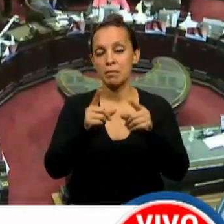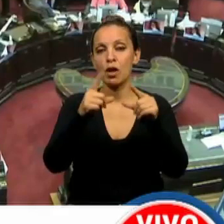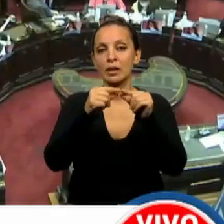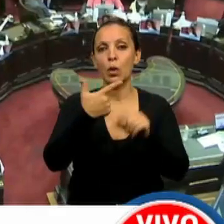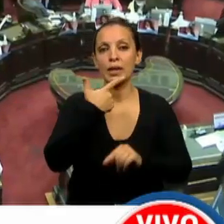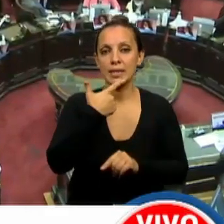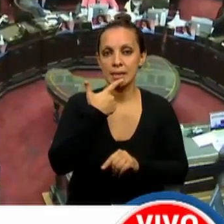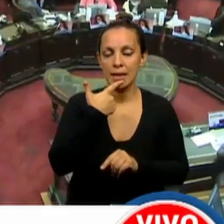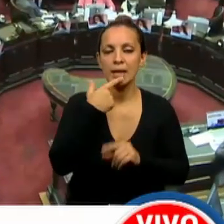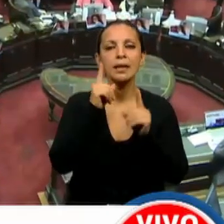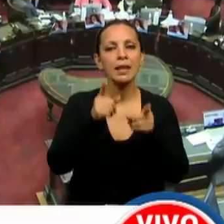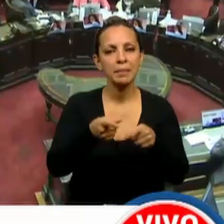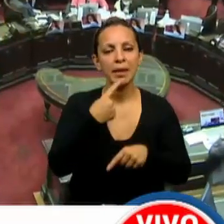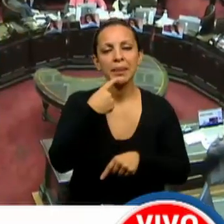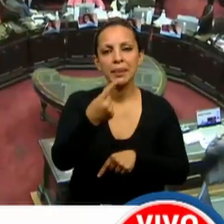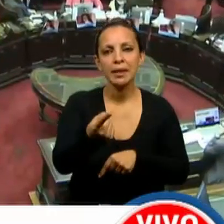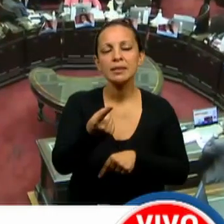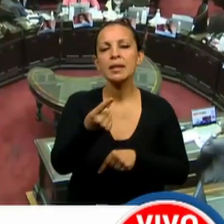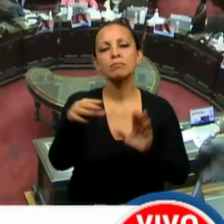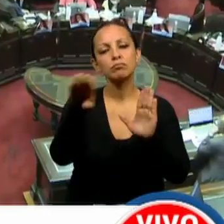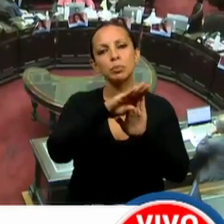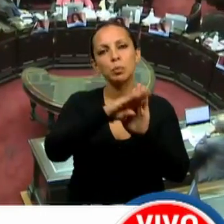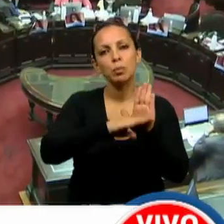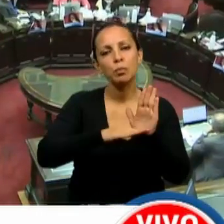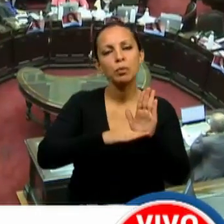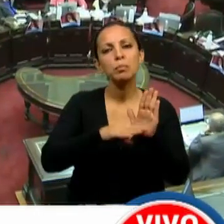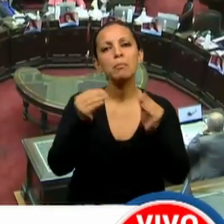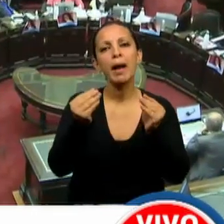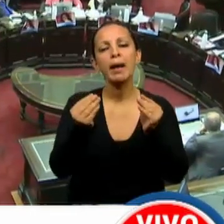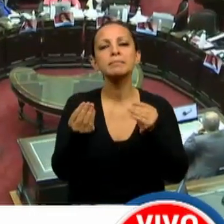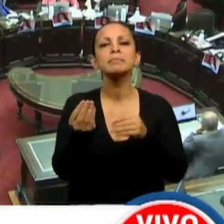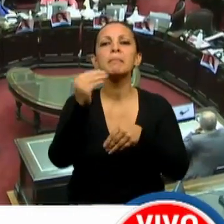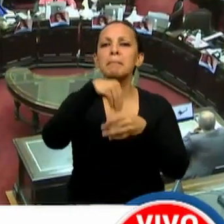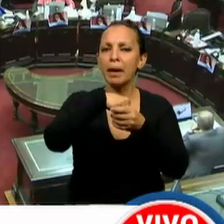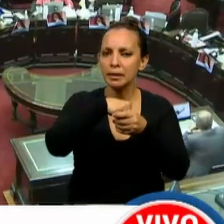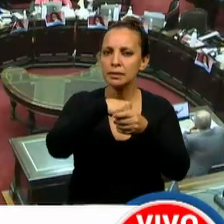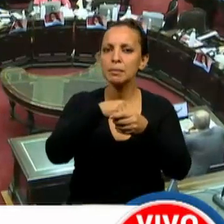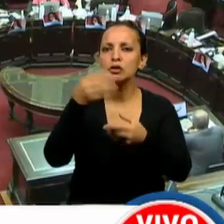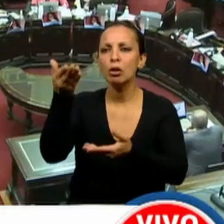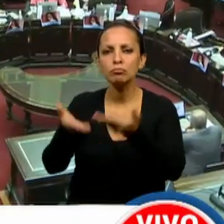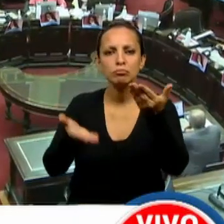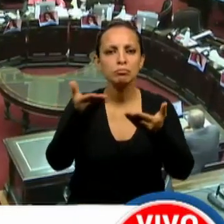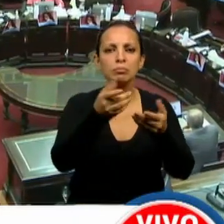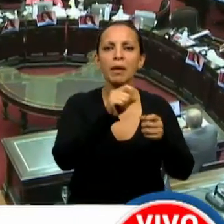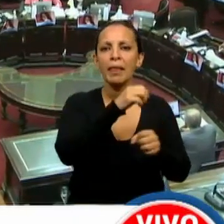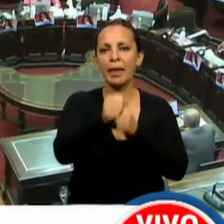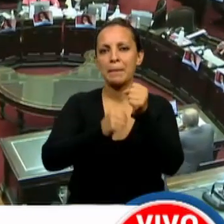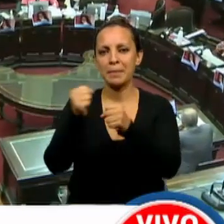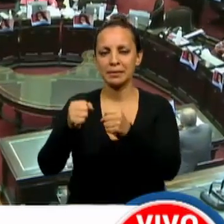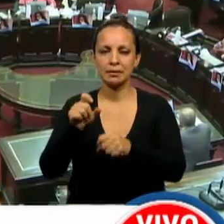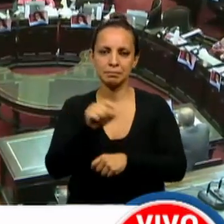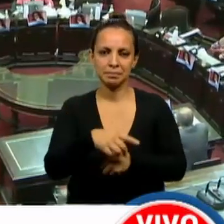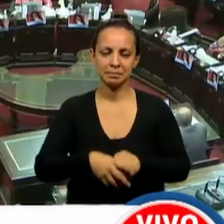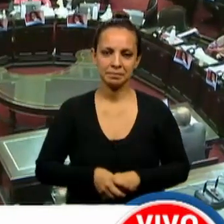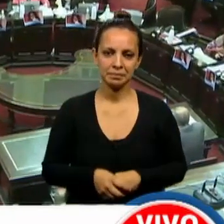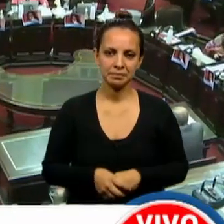17, se establecen las condiciones para la participación equitativa de las empresas del sector.